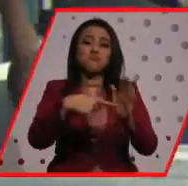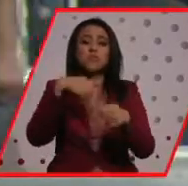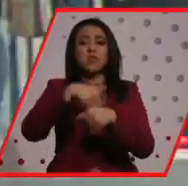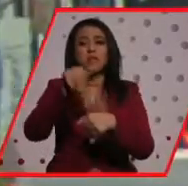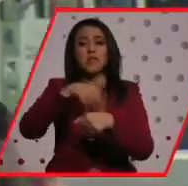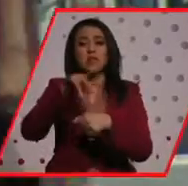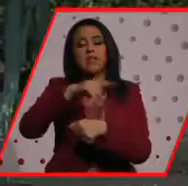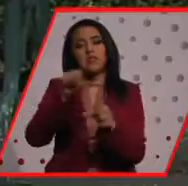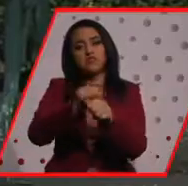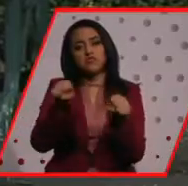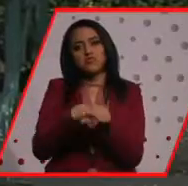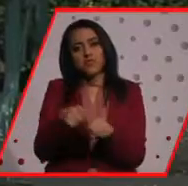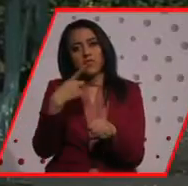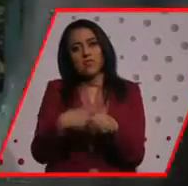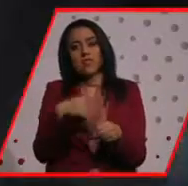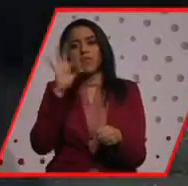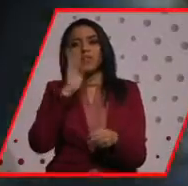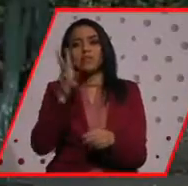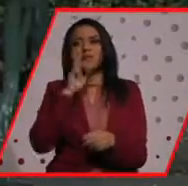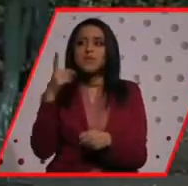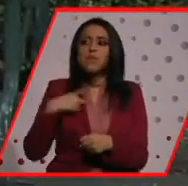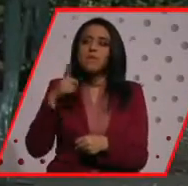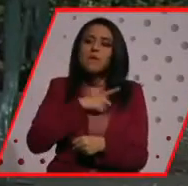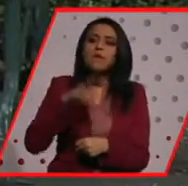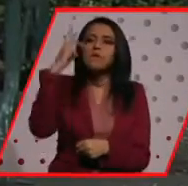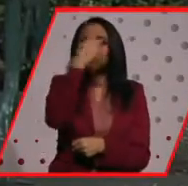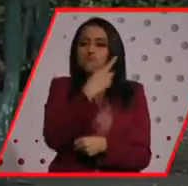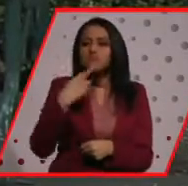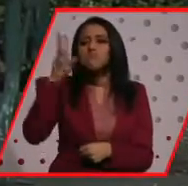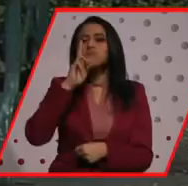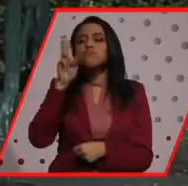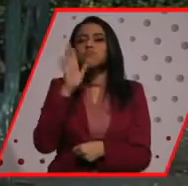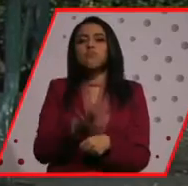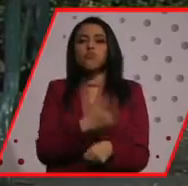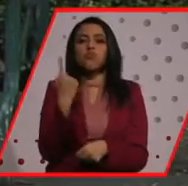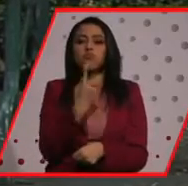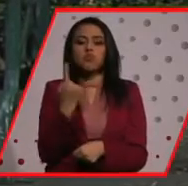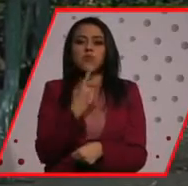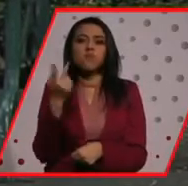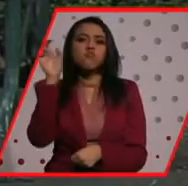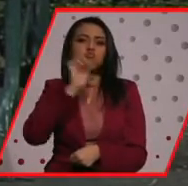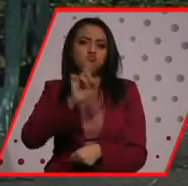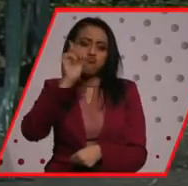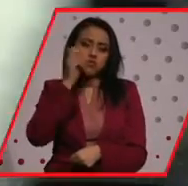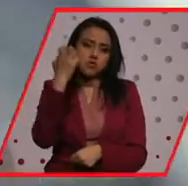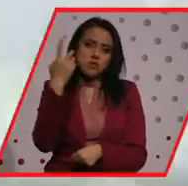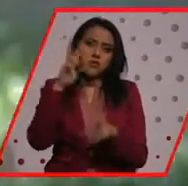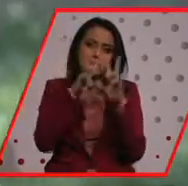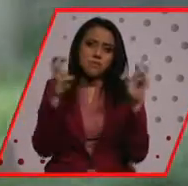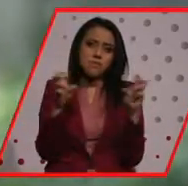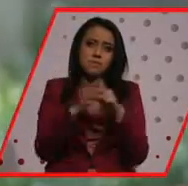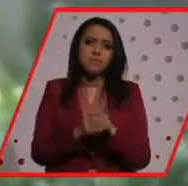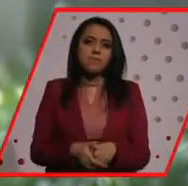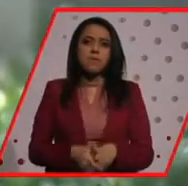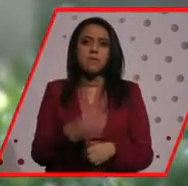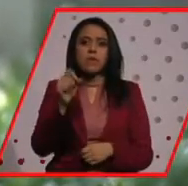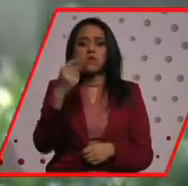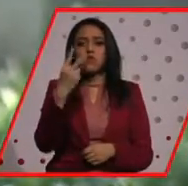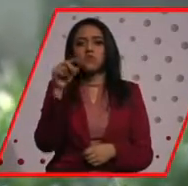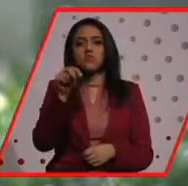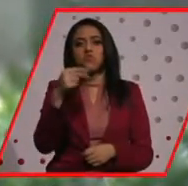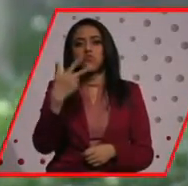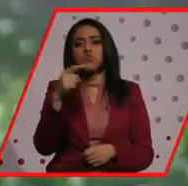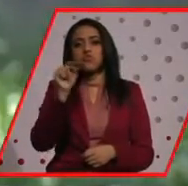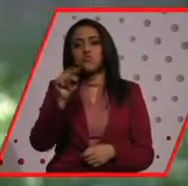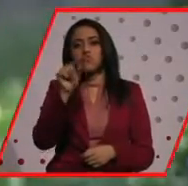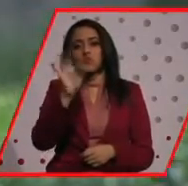de la sociedad y vale la pena analizar la situación y vulnerabilidad de las mujeres en esta temática.